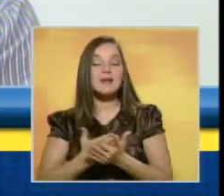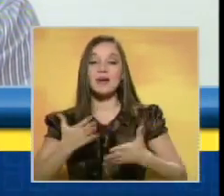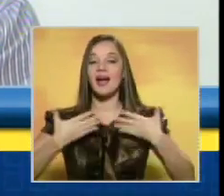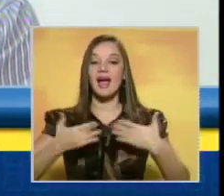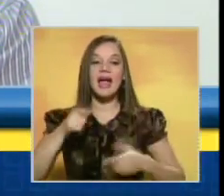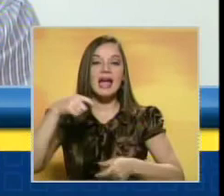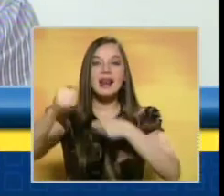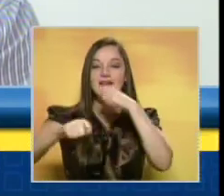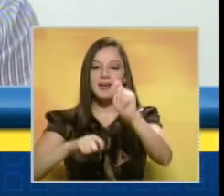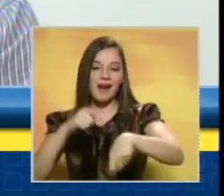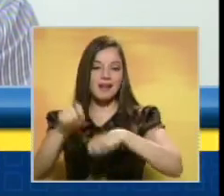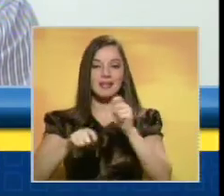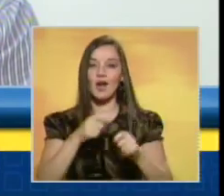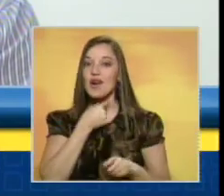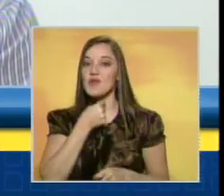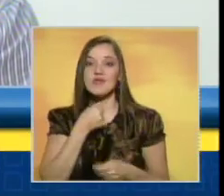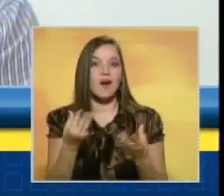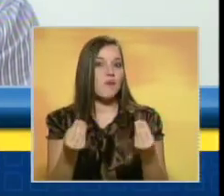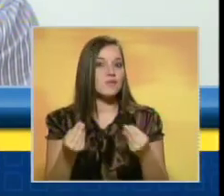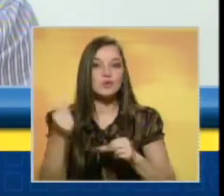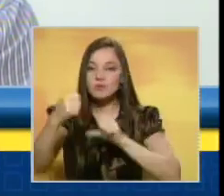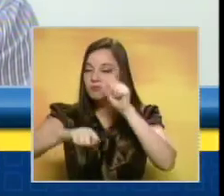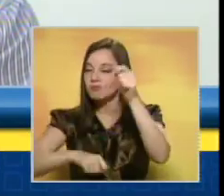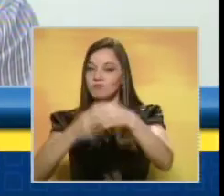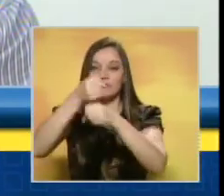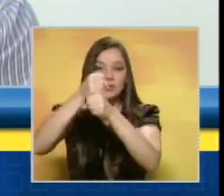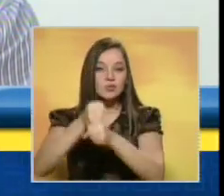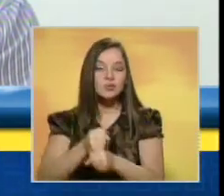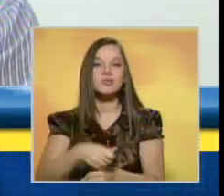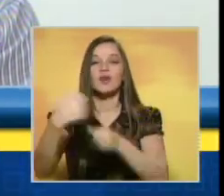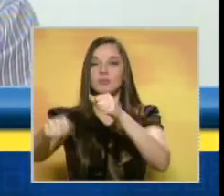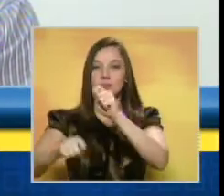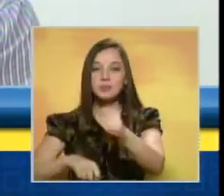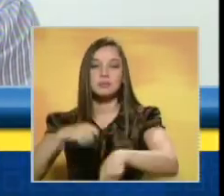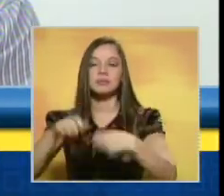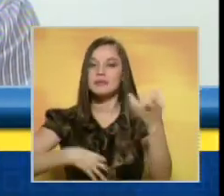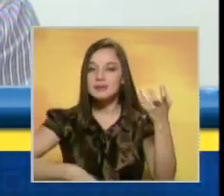gaitero, le gustaba mucho la gaita. Tenía un